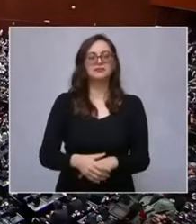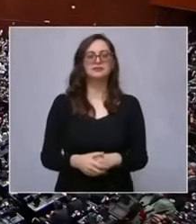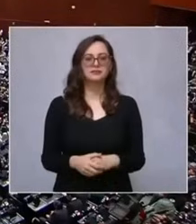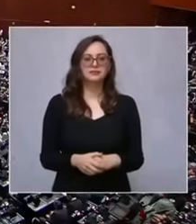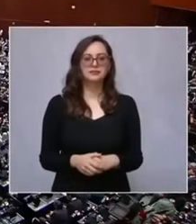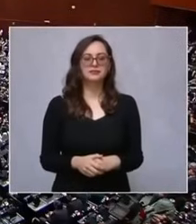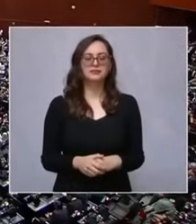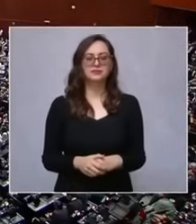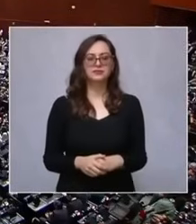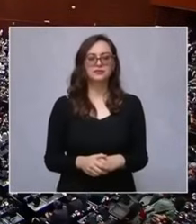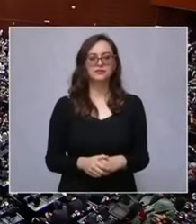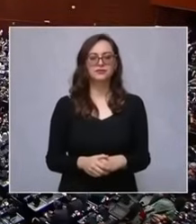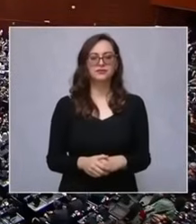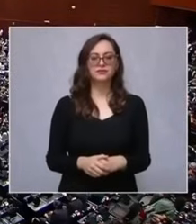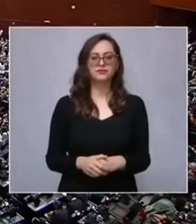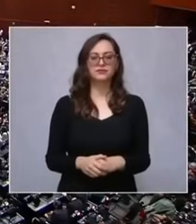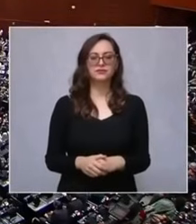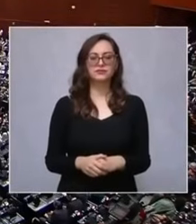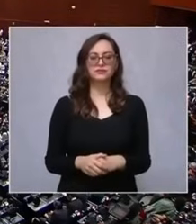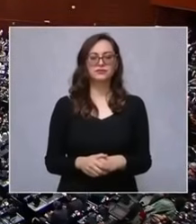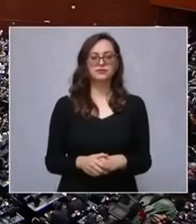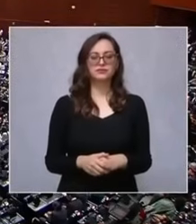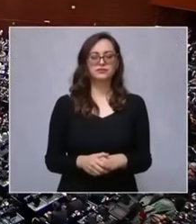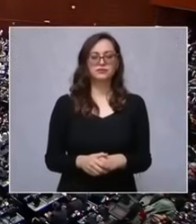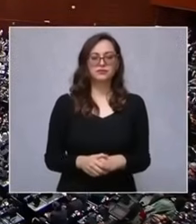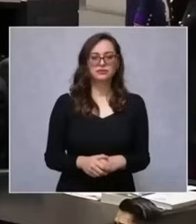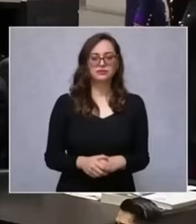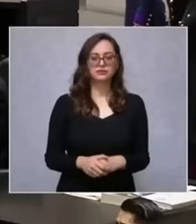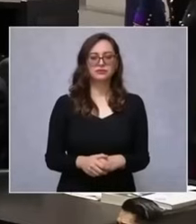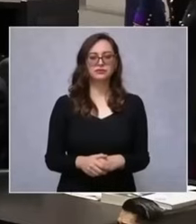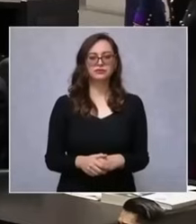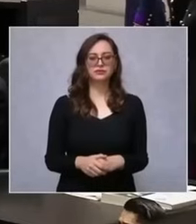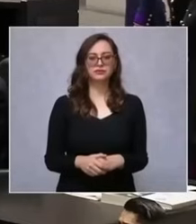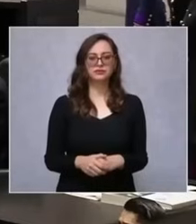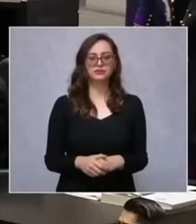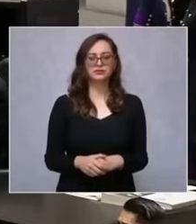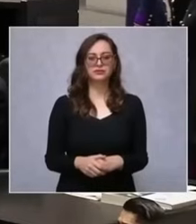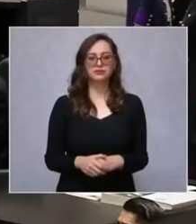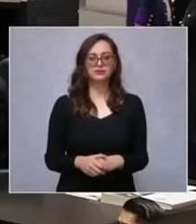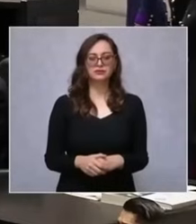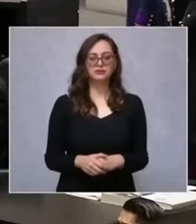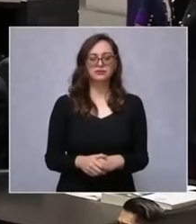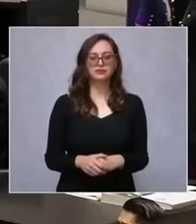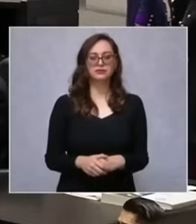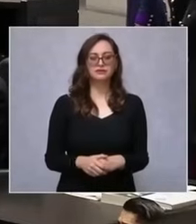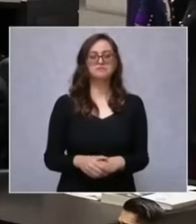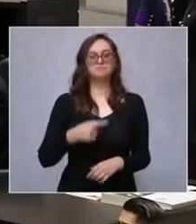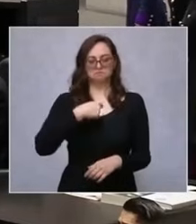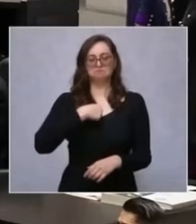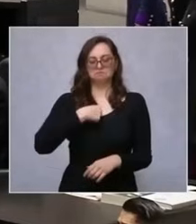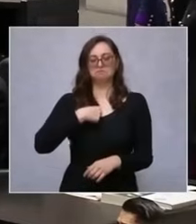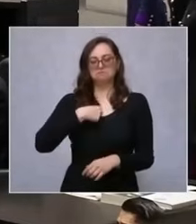Es que México ya ha logrado tanto. Déjenos dicho en los comentarios qué tiempo va a durar en el poder. Soy madre,